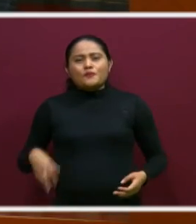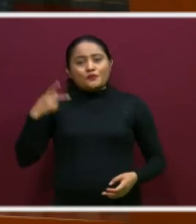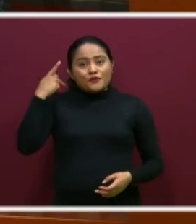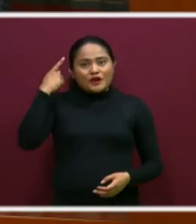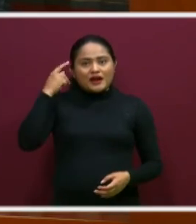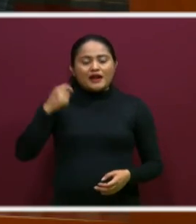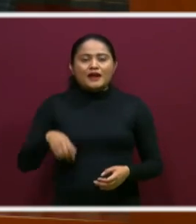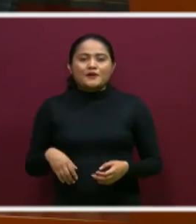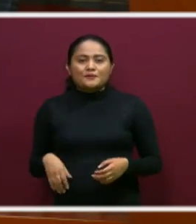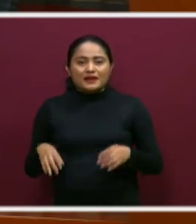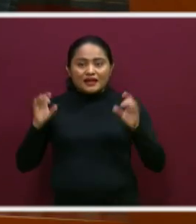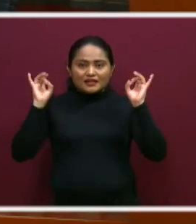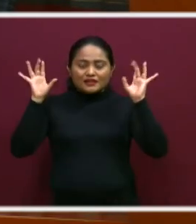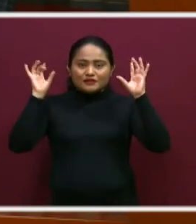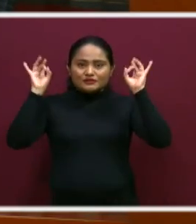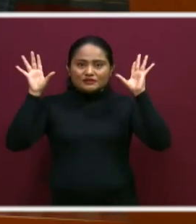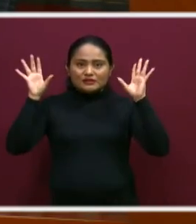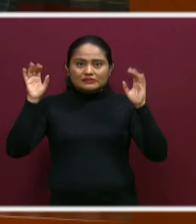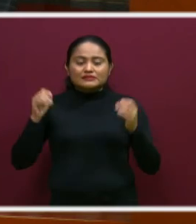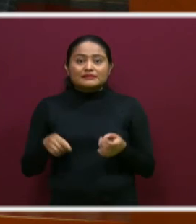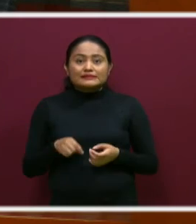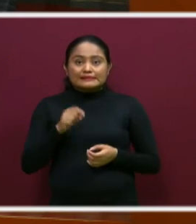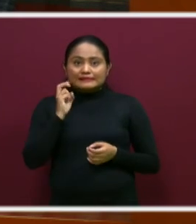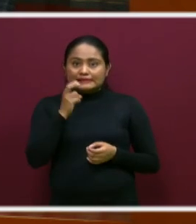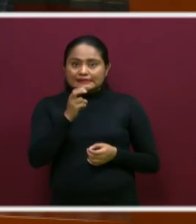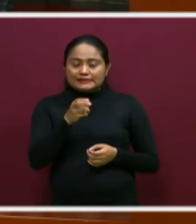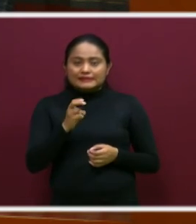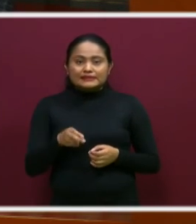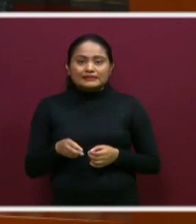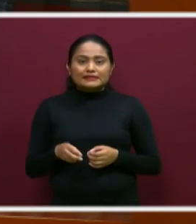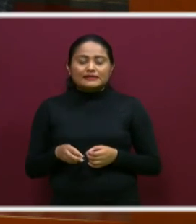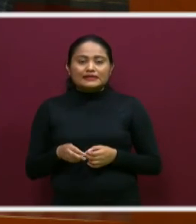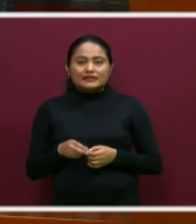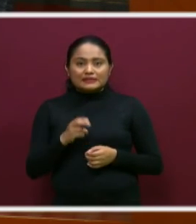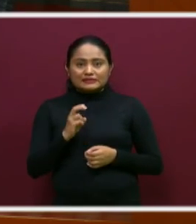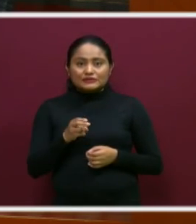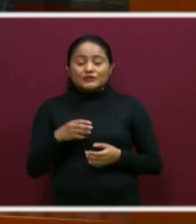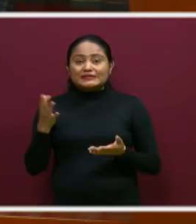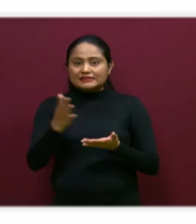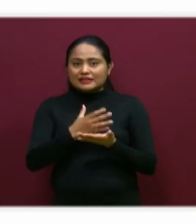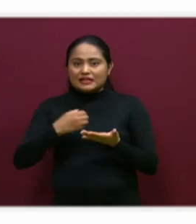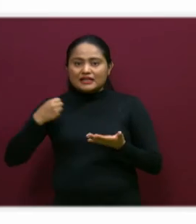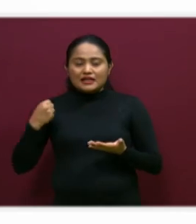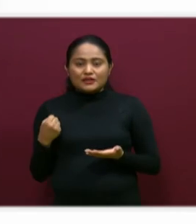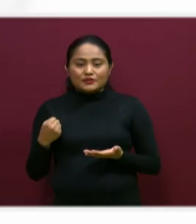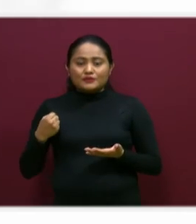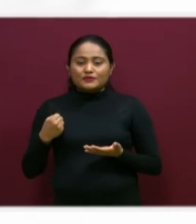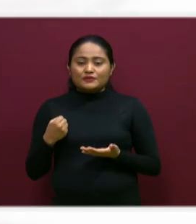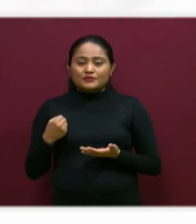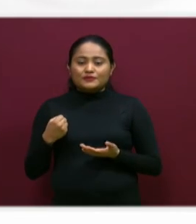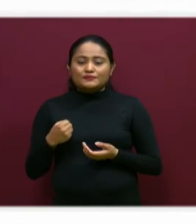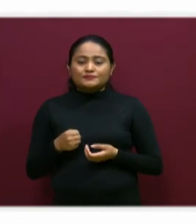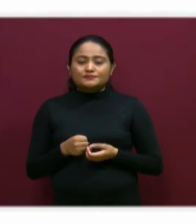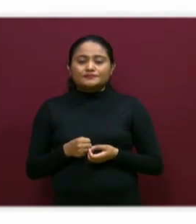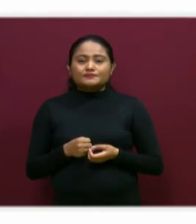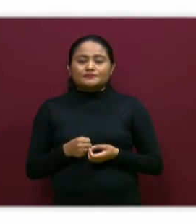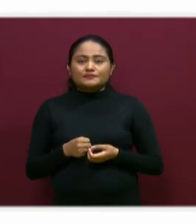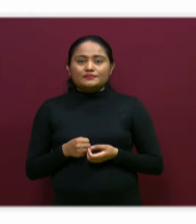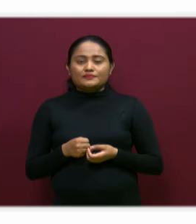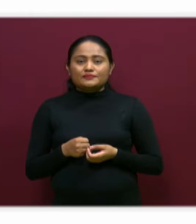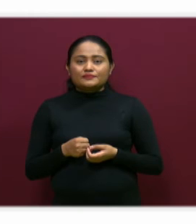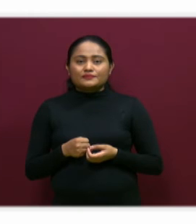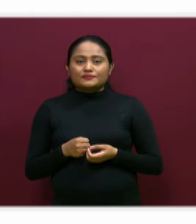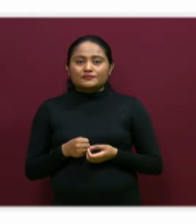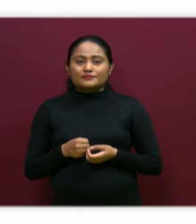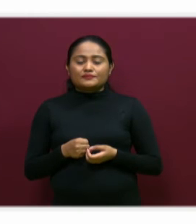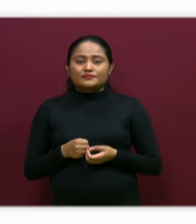que esta obra de teatro es ganadora de un programa bueno en conjunto con la secretaria de cultura y secretaria cultura federal es ganadora de la muestra